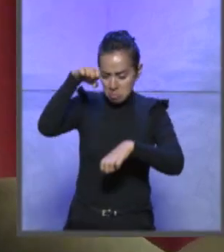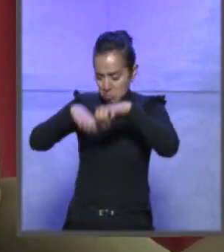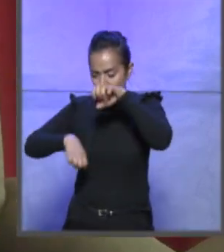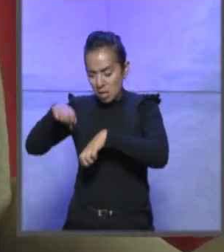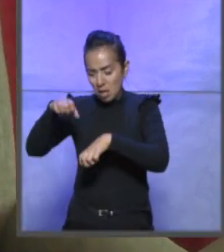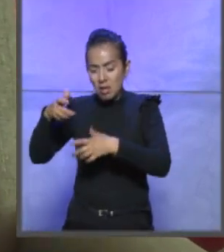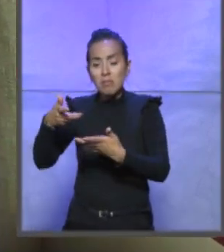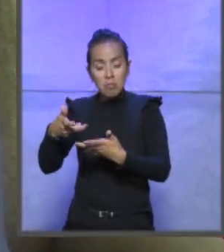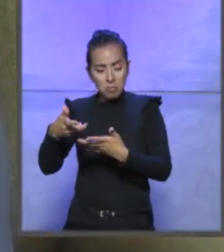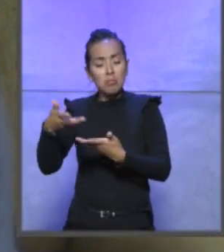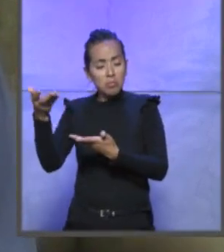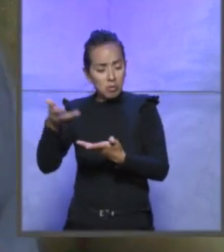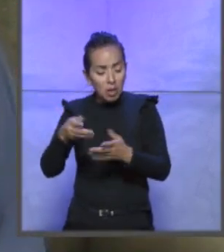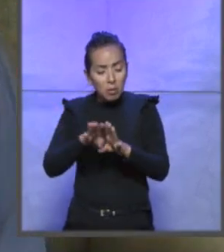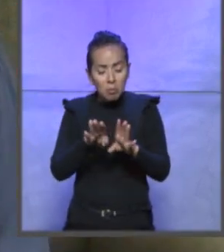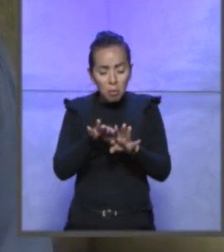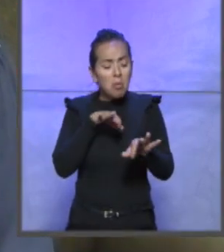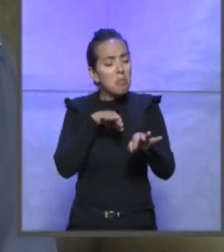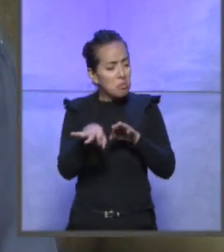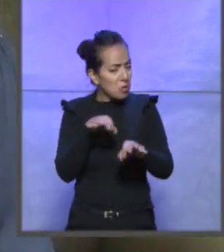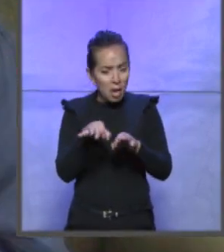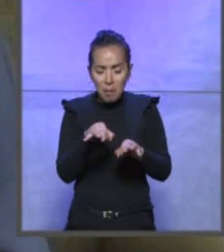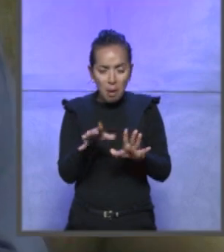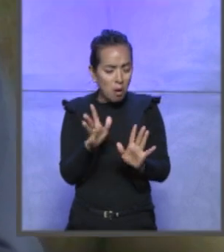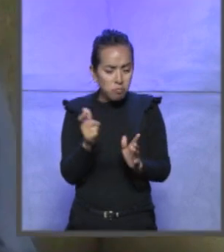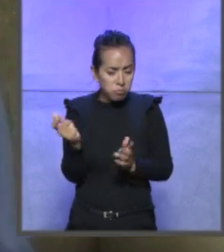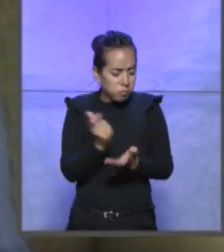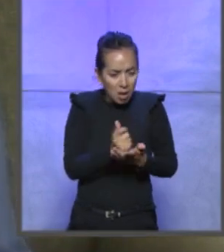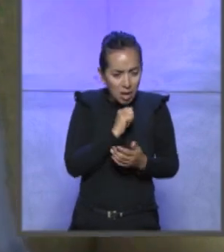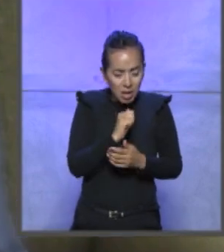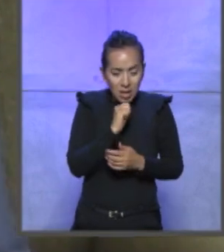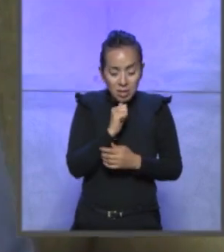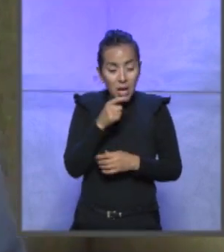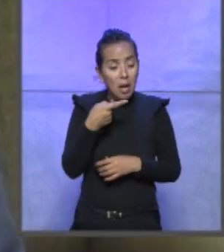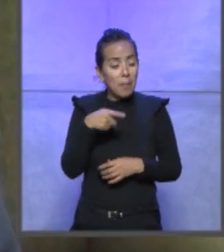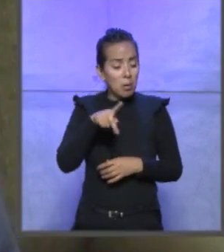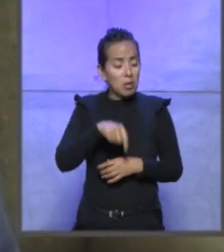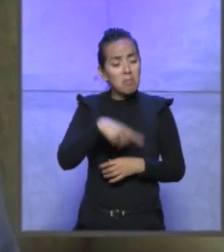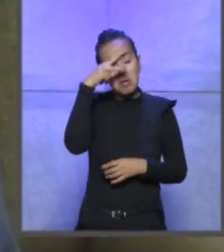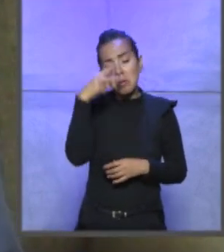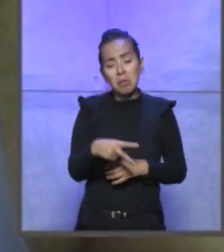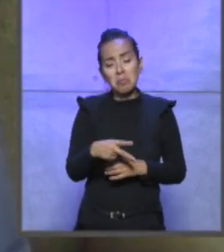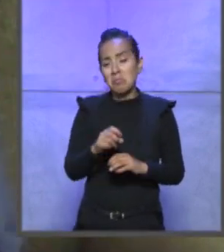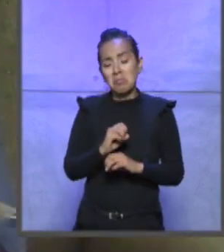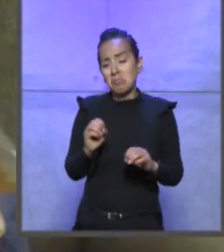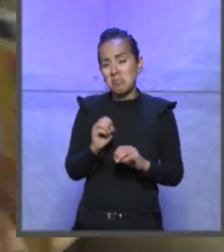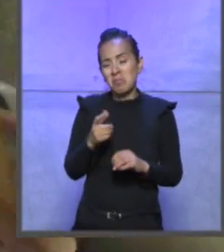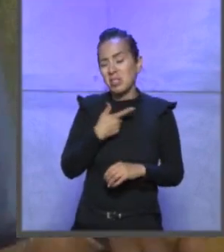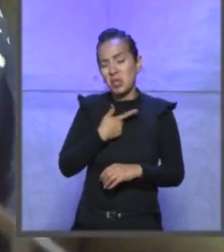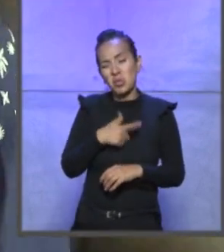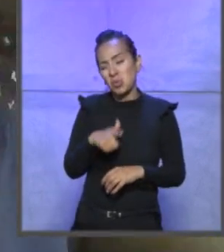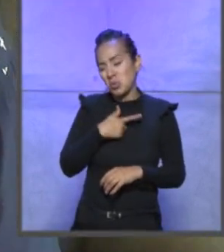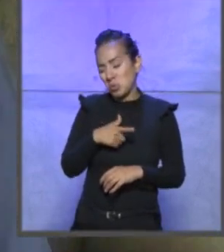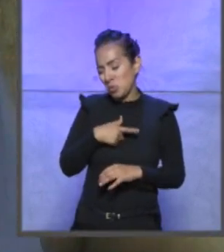edades llegan a dar un trabajo voluntario. Desafortunadamente, en México eso es muy poco. Eso es muy poco. No